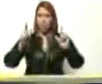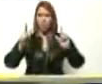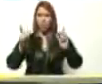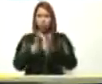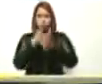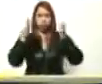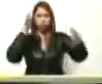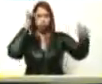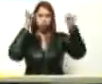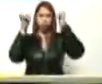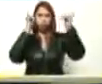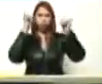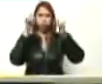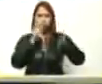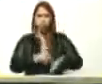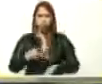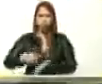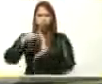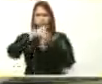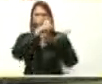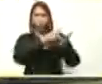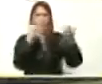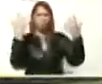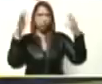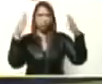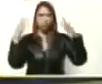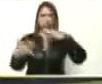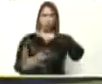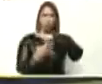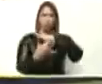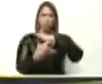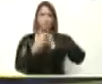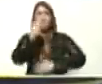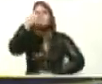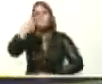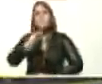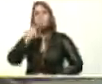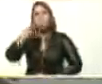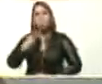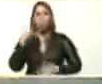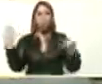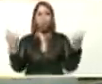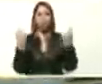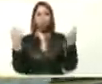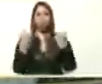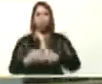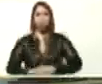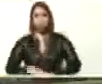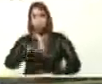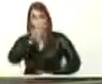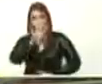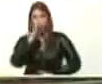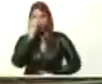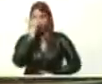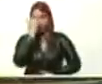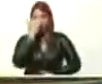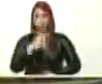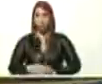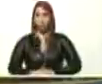gran fiesta de participación tecnológica política popular el 4 de febrero